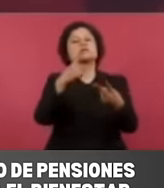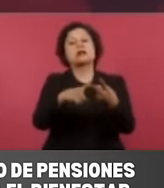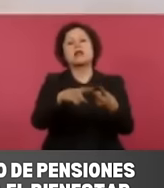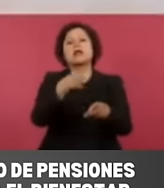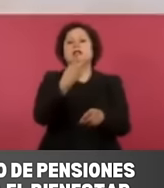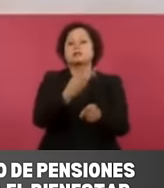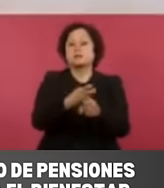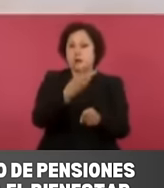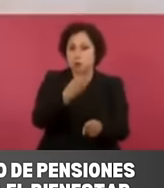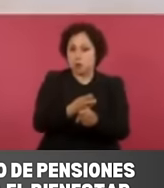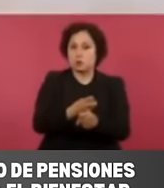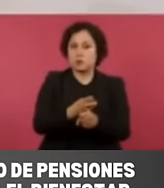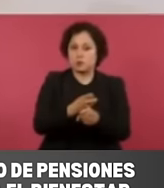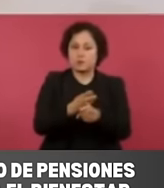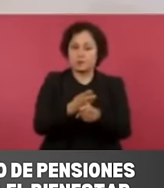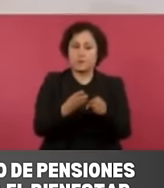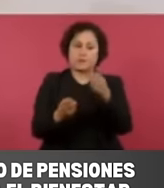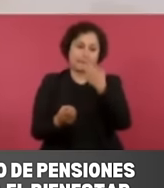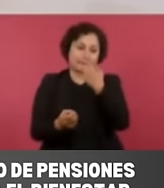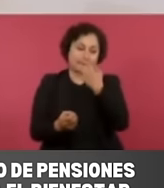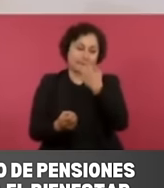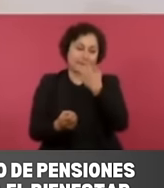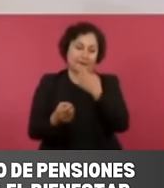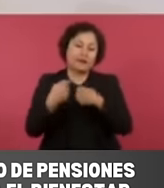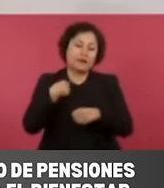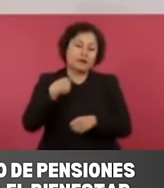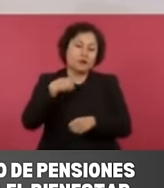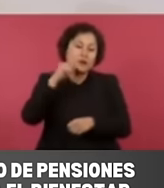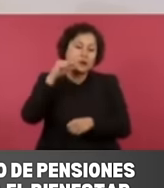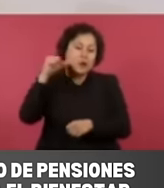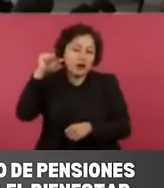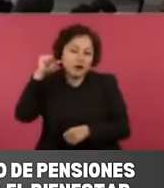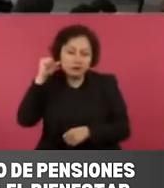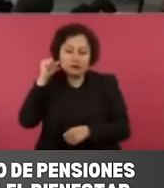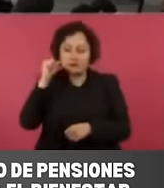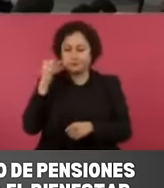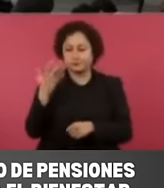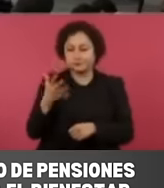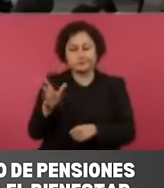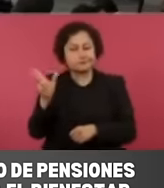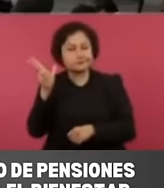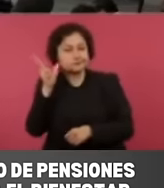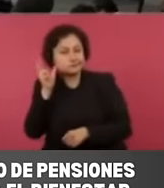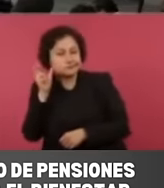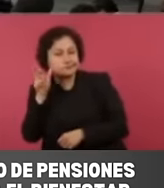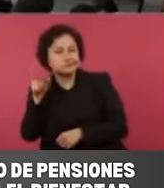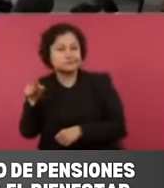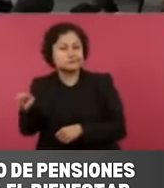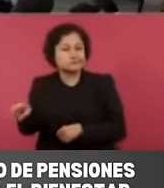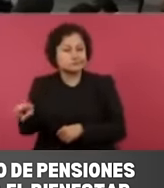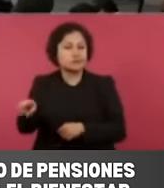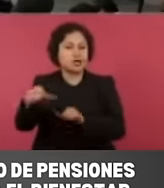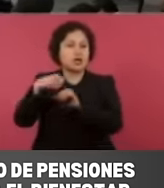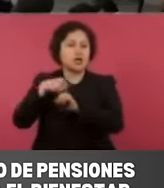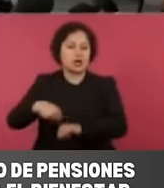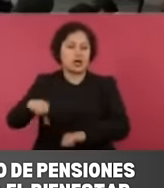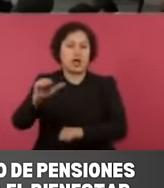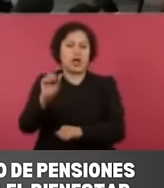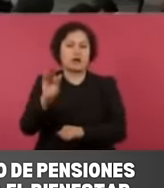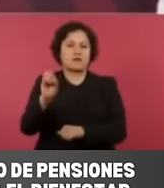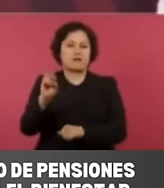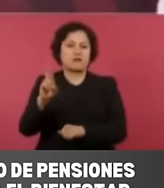ayer estaba yo medio escuchando al que manejaba las Afores en el gobierno